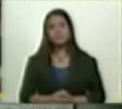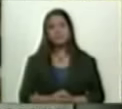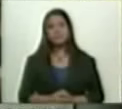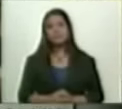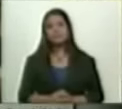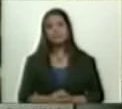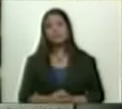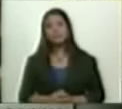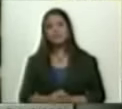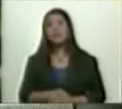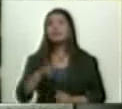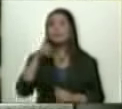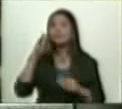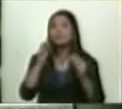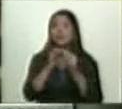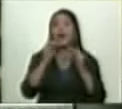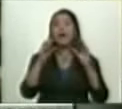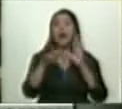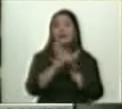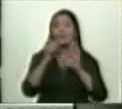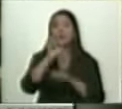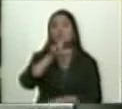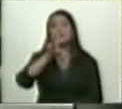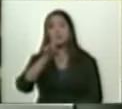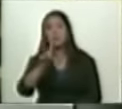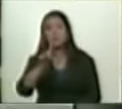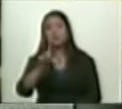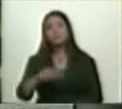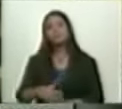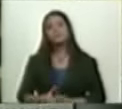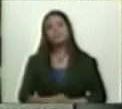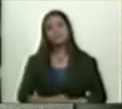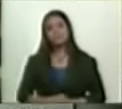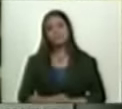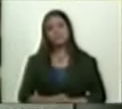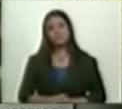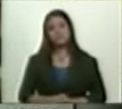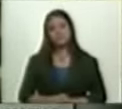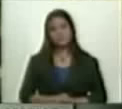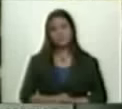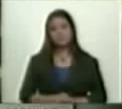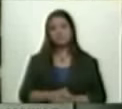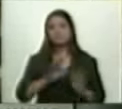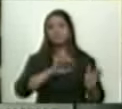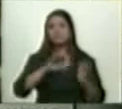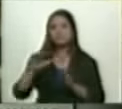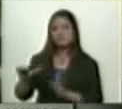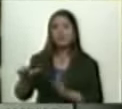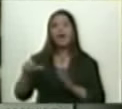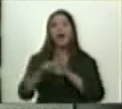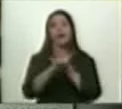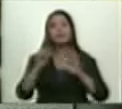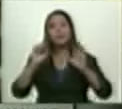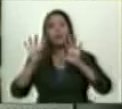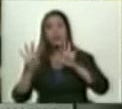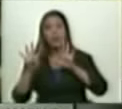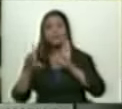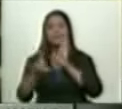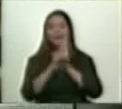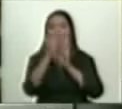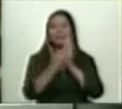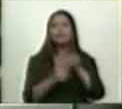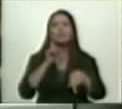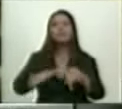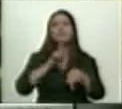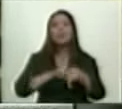de conformidad con el artículo 31 de la Ley Orgánica sobre Estados de Excepción. Artículo 9. Este decreto tendrá una duración de